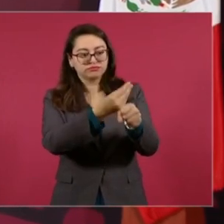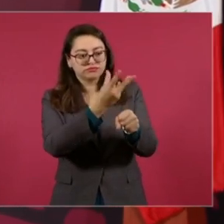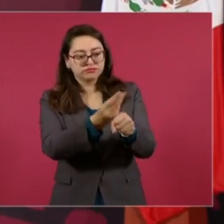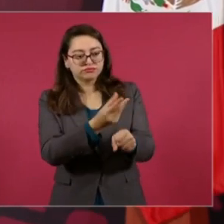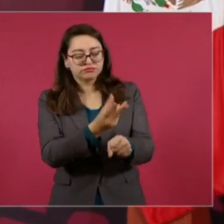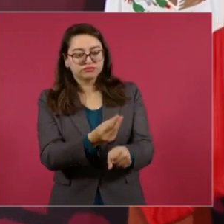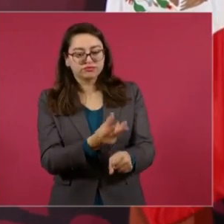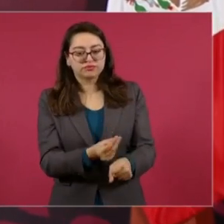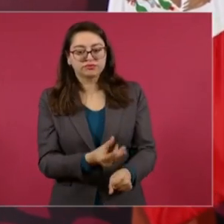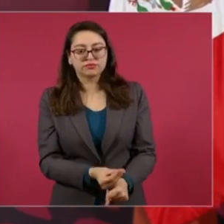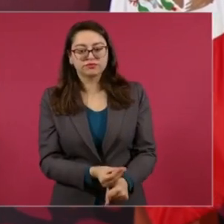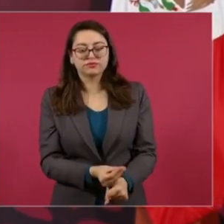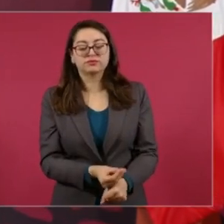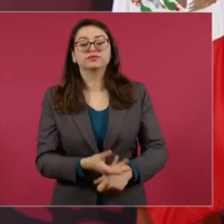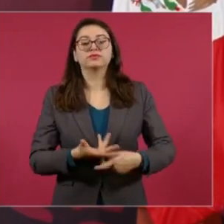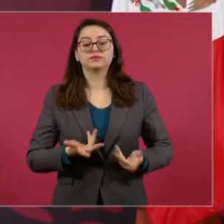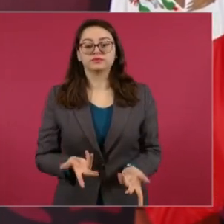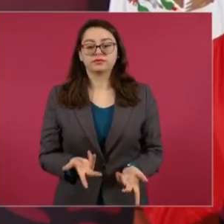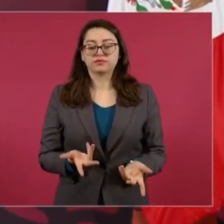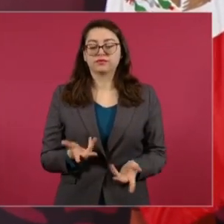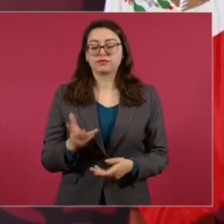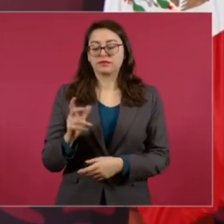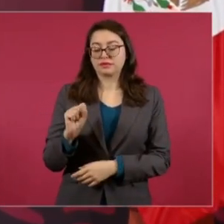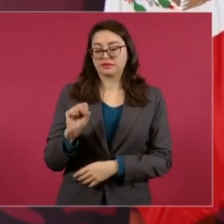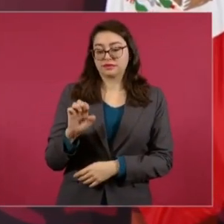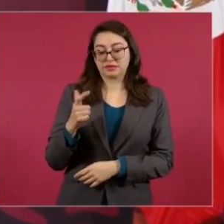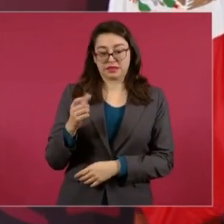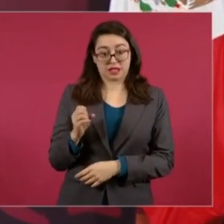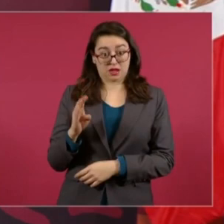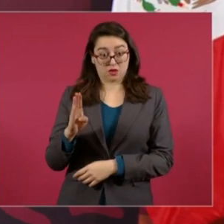La secretaria de Gobernación,